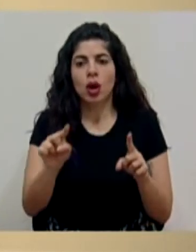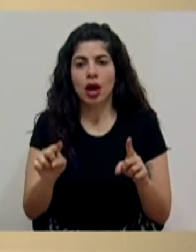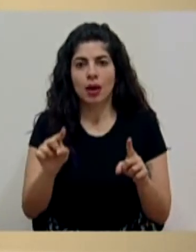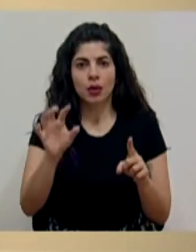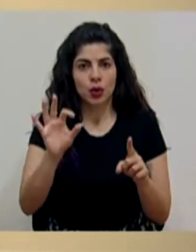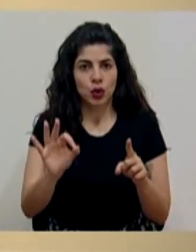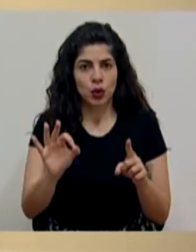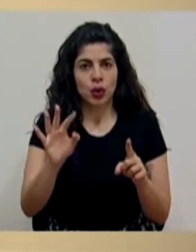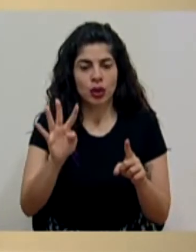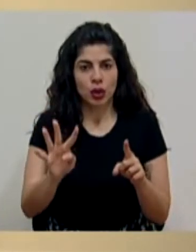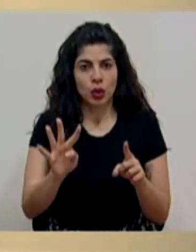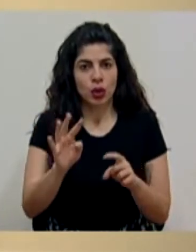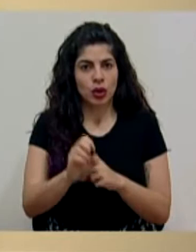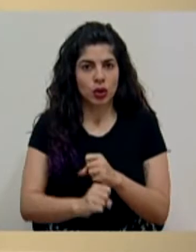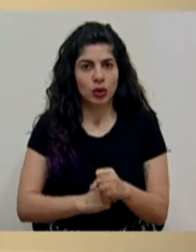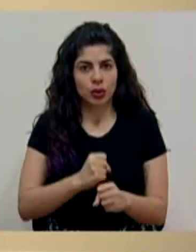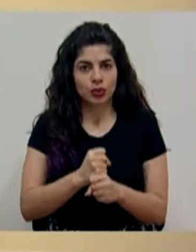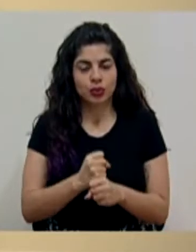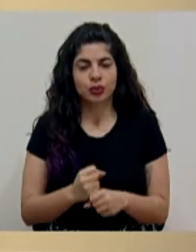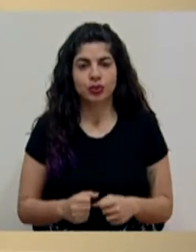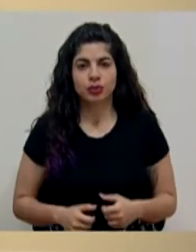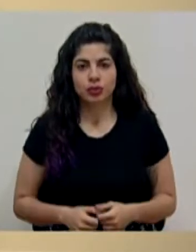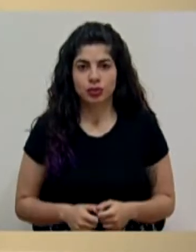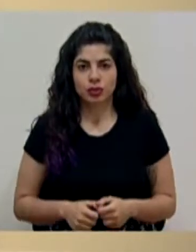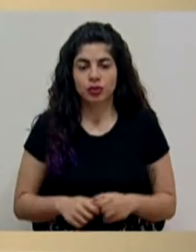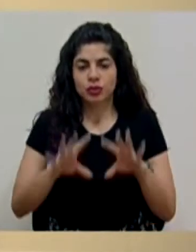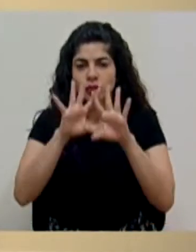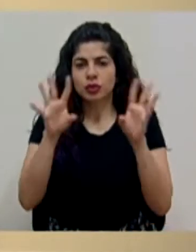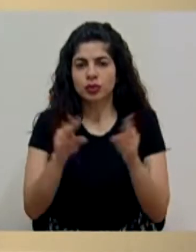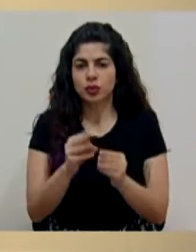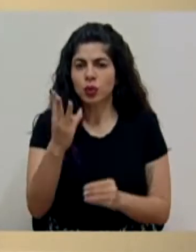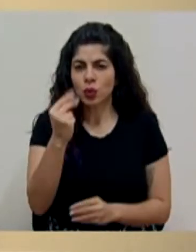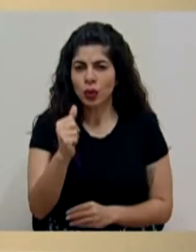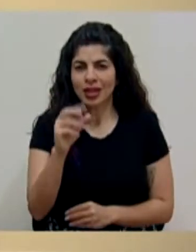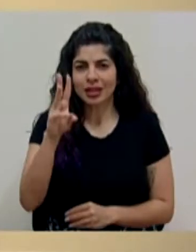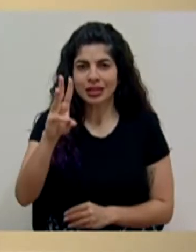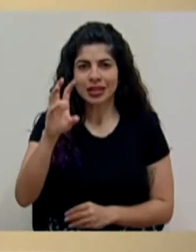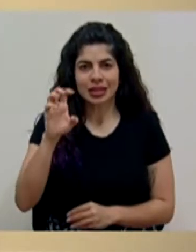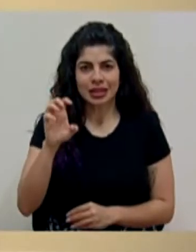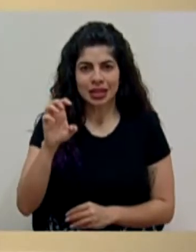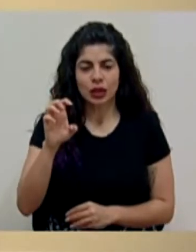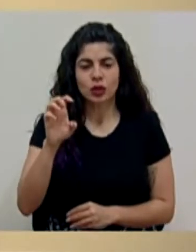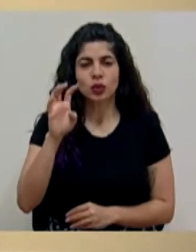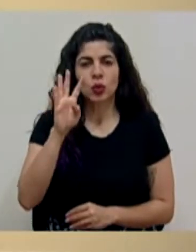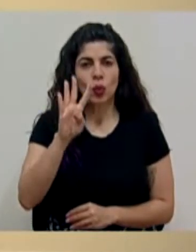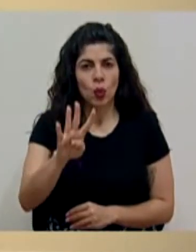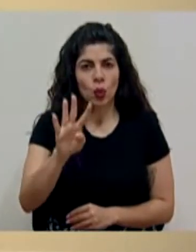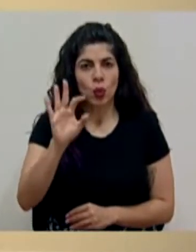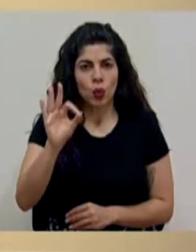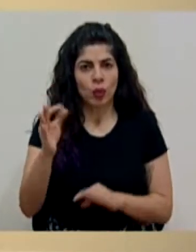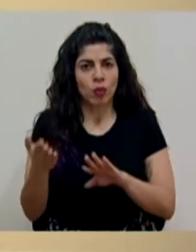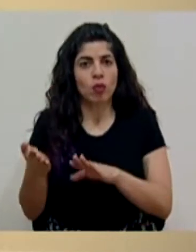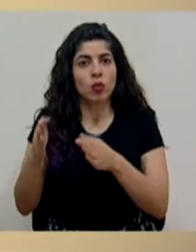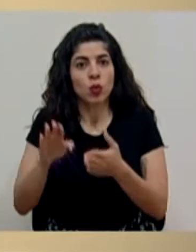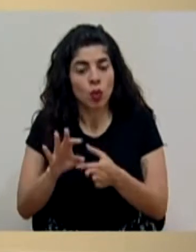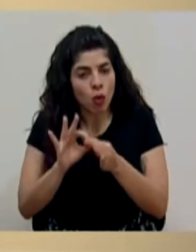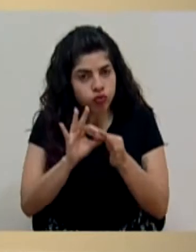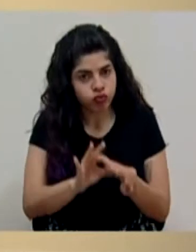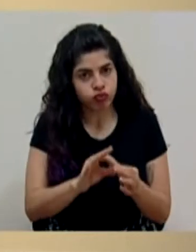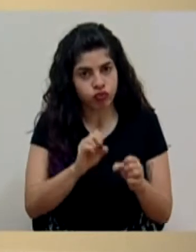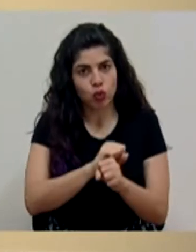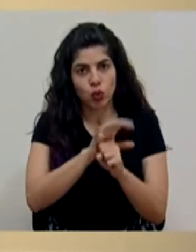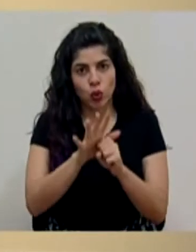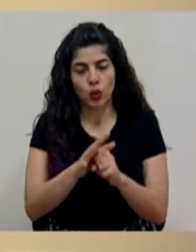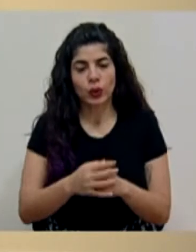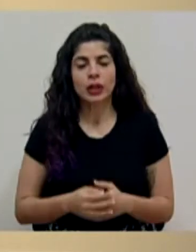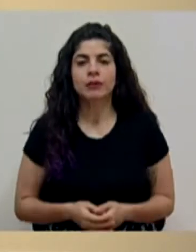los 94 años. En total se contabilizan 649 decesos relacionados con